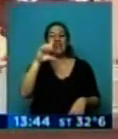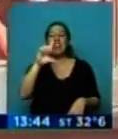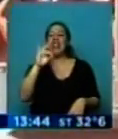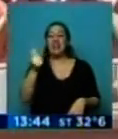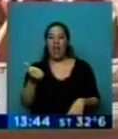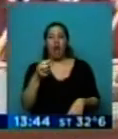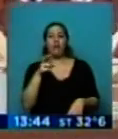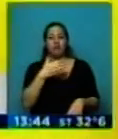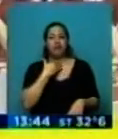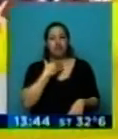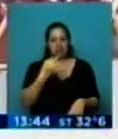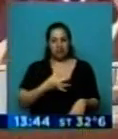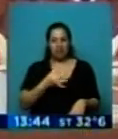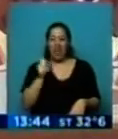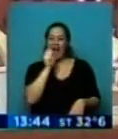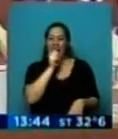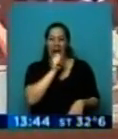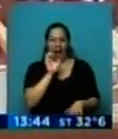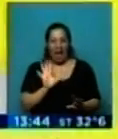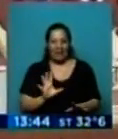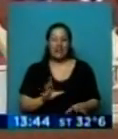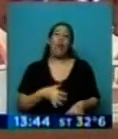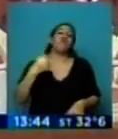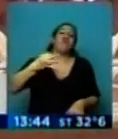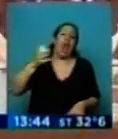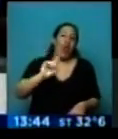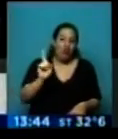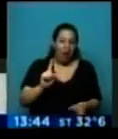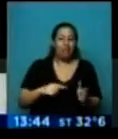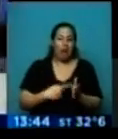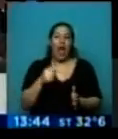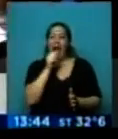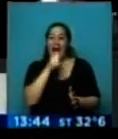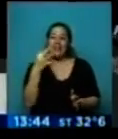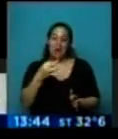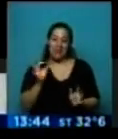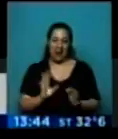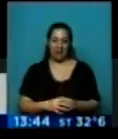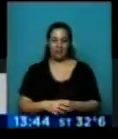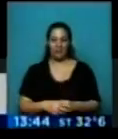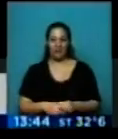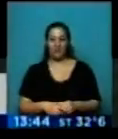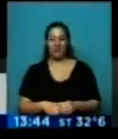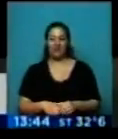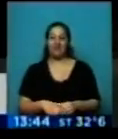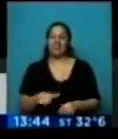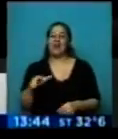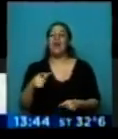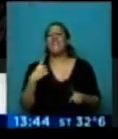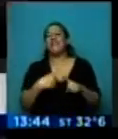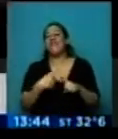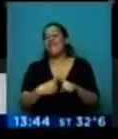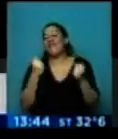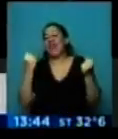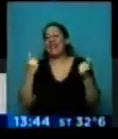buena cantante. No sé si buena cantante, por lo menos no desafina, ¿no? Que es lo importante. Están celebrando, evidentemente, cantando